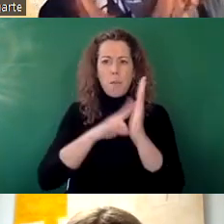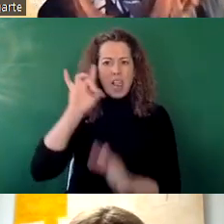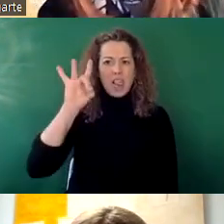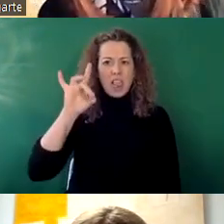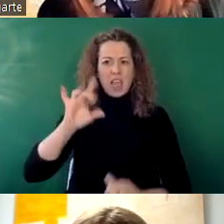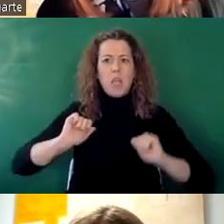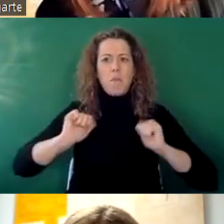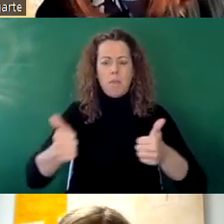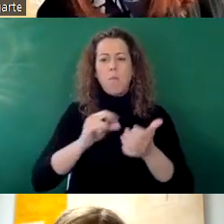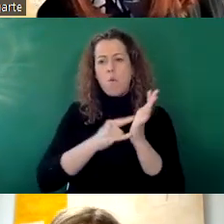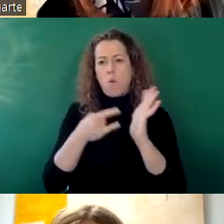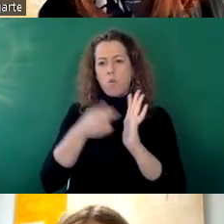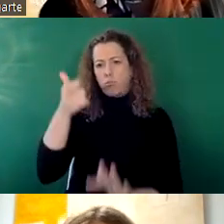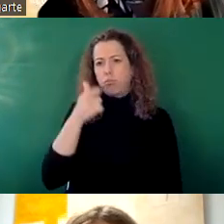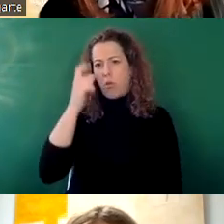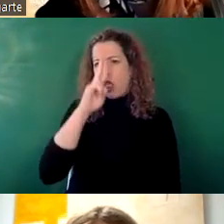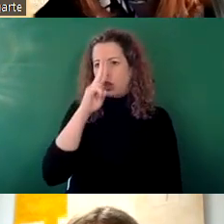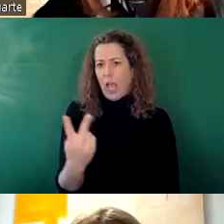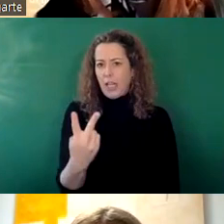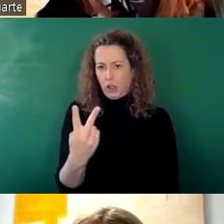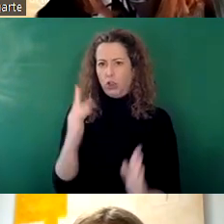fue un proyecto que duró 2 años